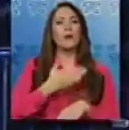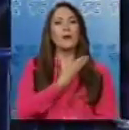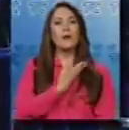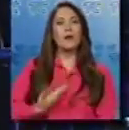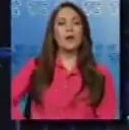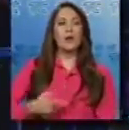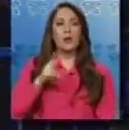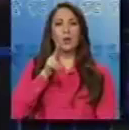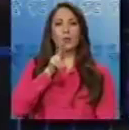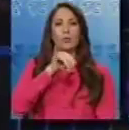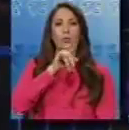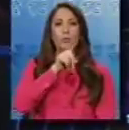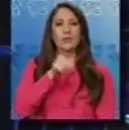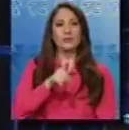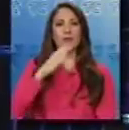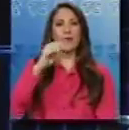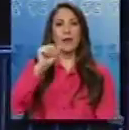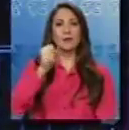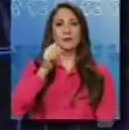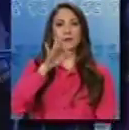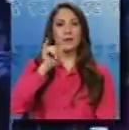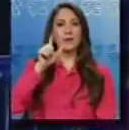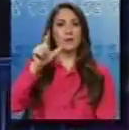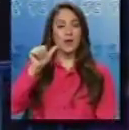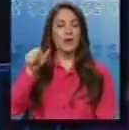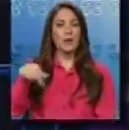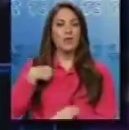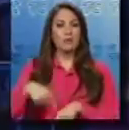de Castilla, declararon insubsistente el gobierno de la